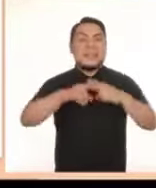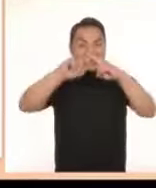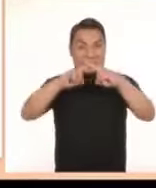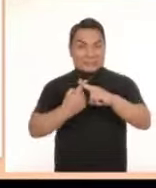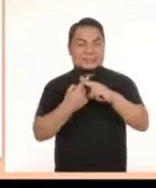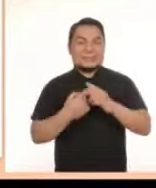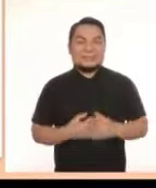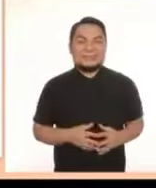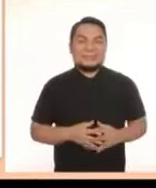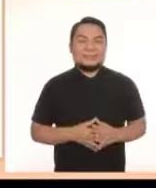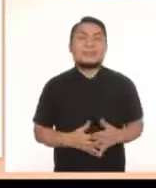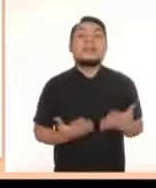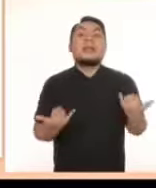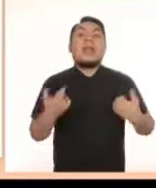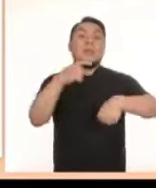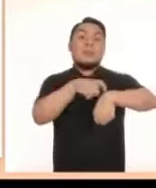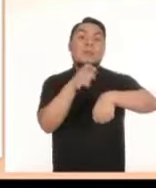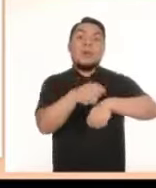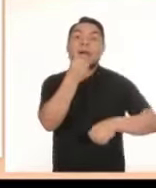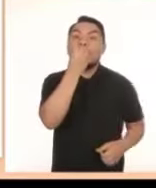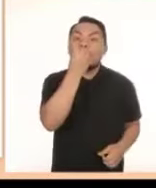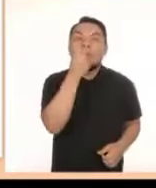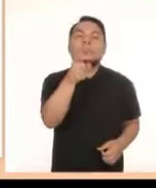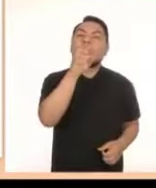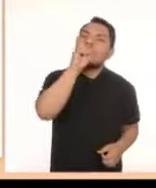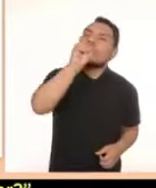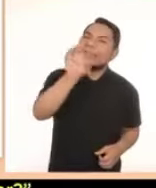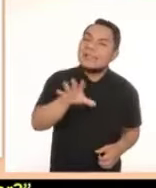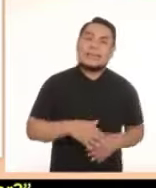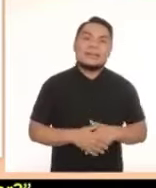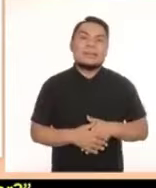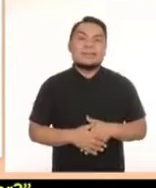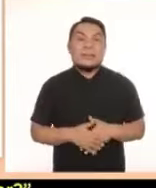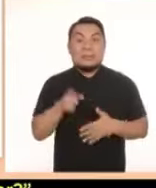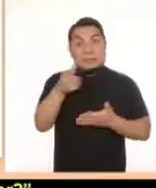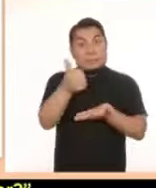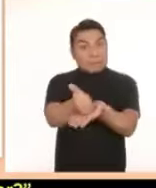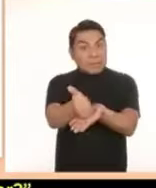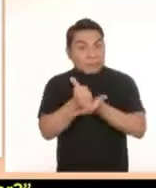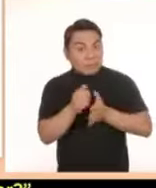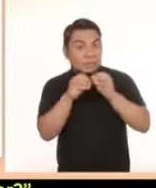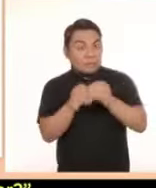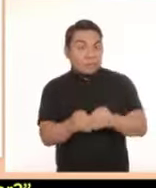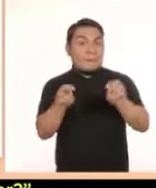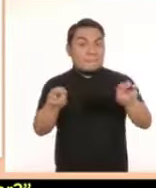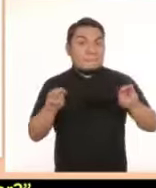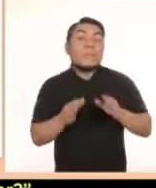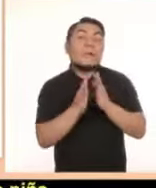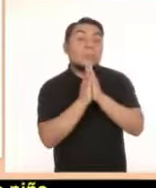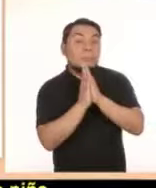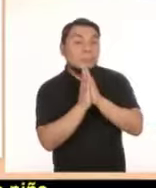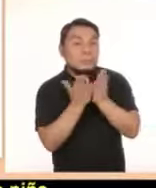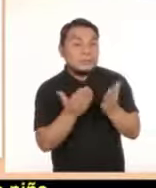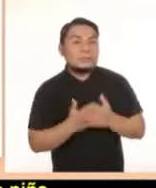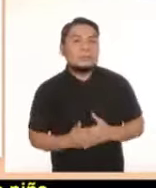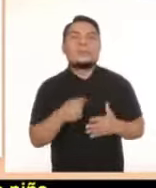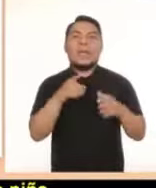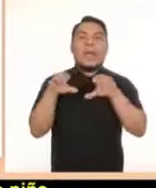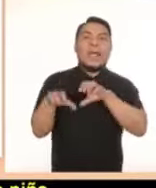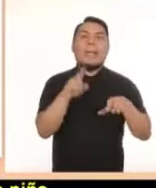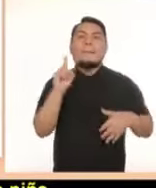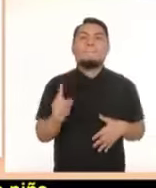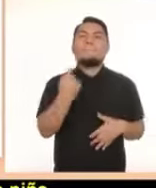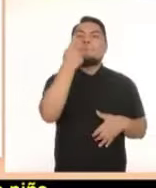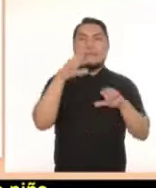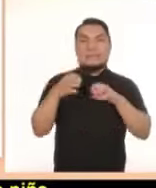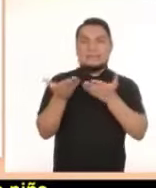Empecemos. En el momento de comer, dile: ¿me ayudas a colocar la mesa, por favor? Realiza primero